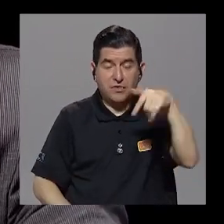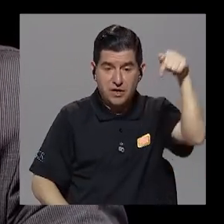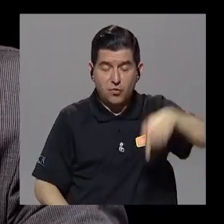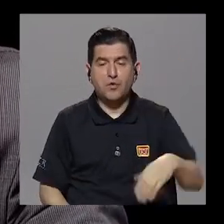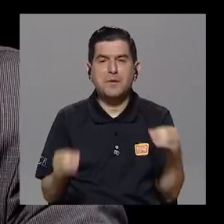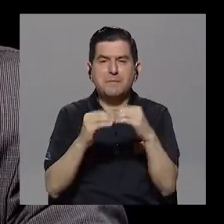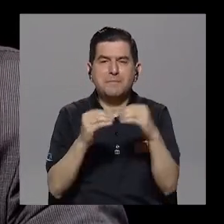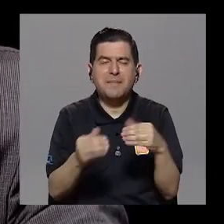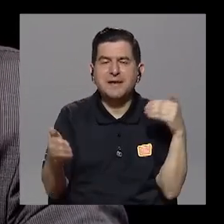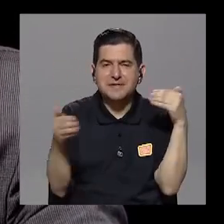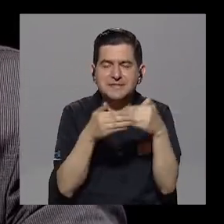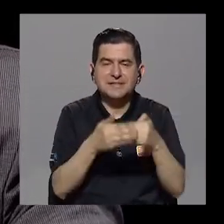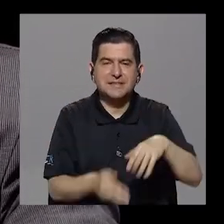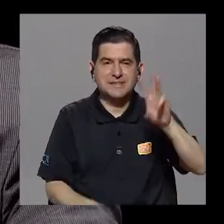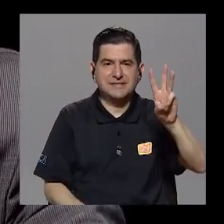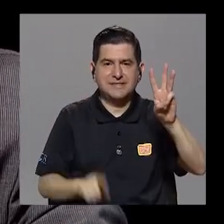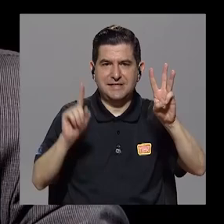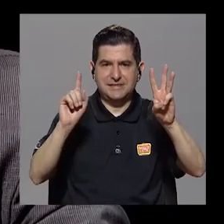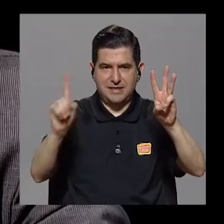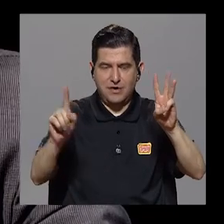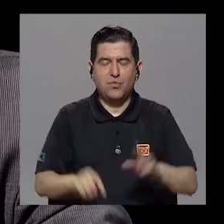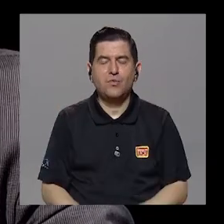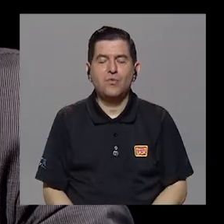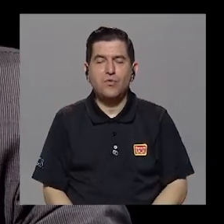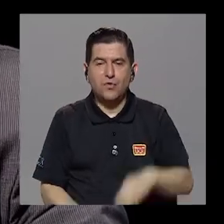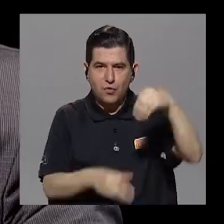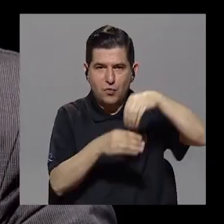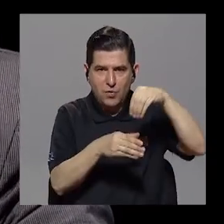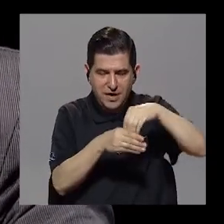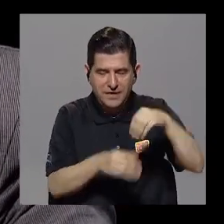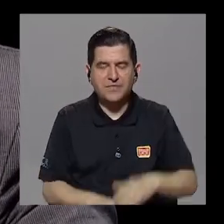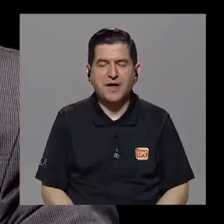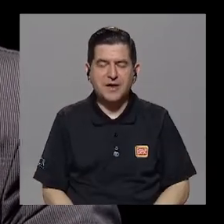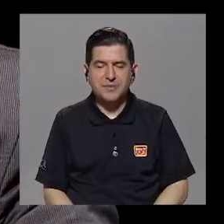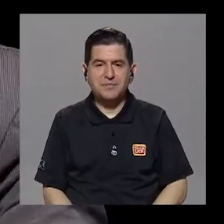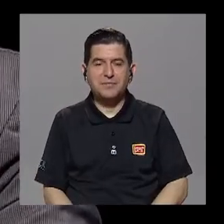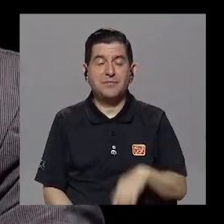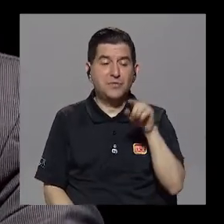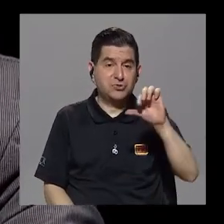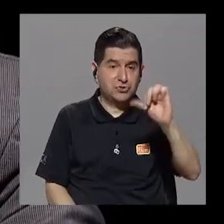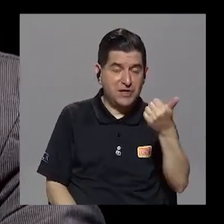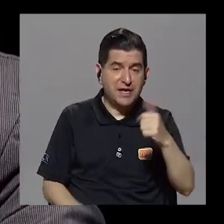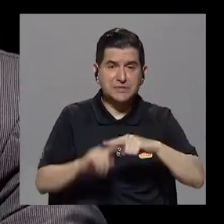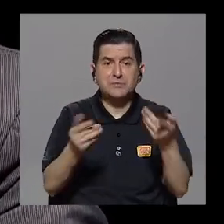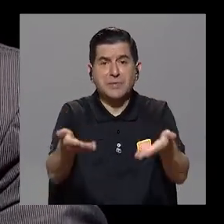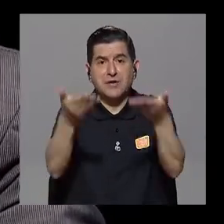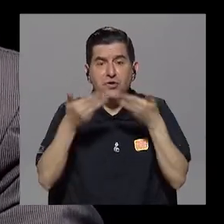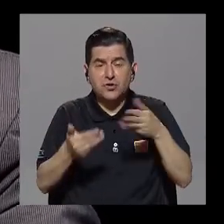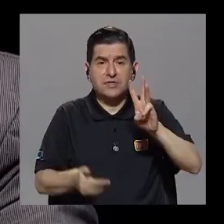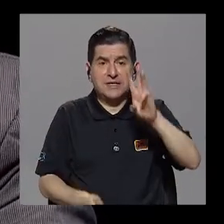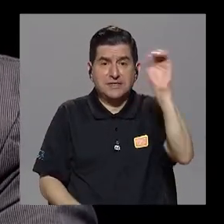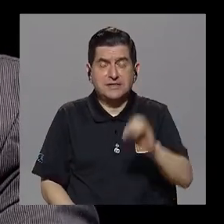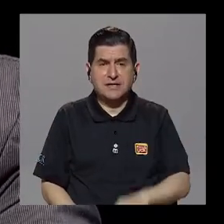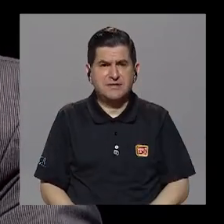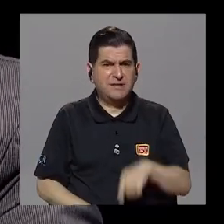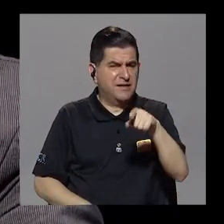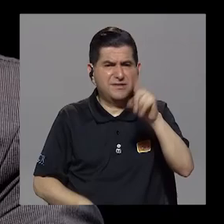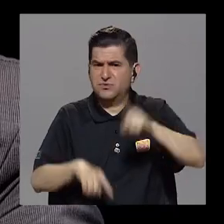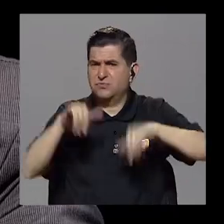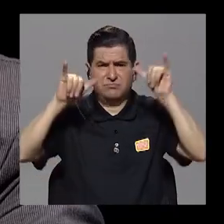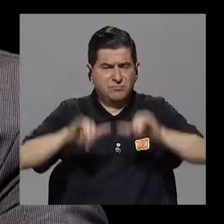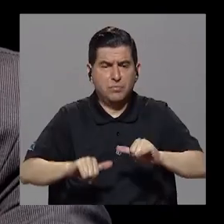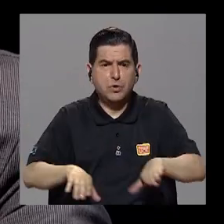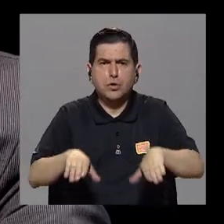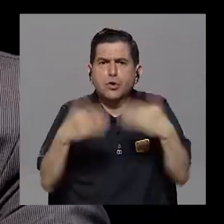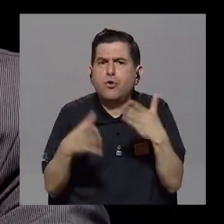más cerca de 6 a 1. Guardamos 10% y nos dan 60. Eso, uh-huh, es insostenible. ¿Cómo es que lo hemos sostenido